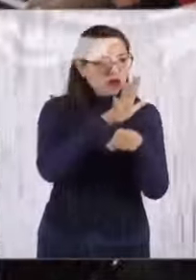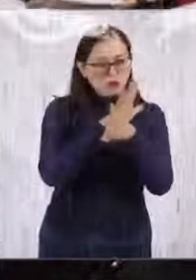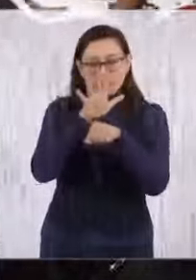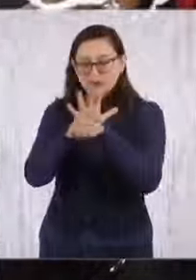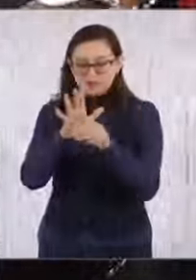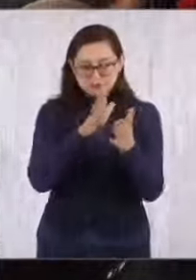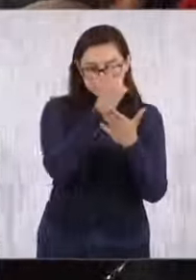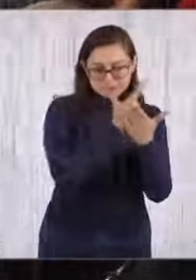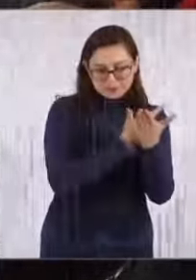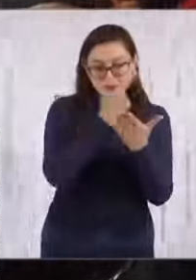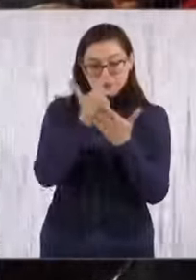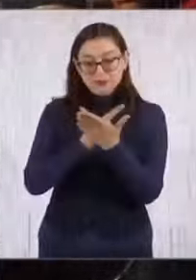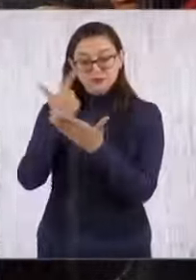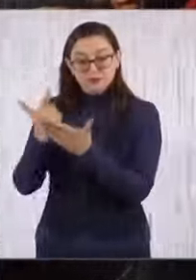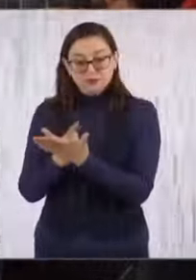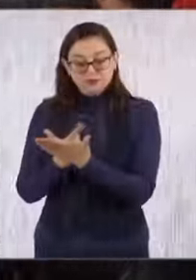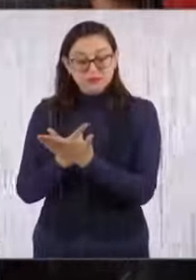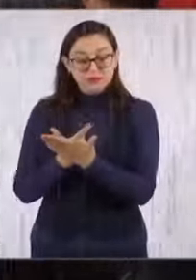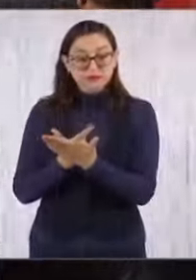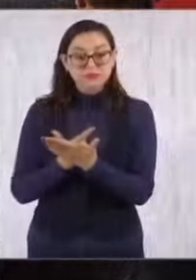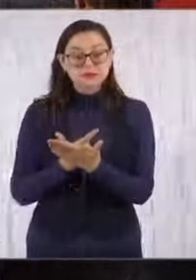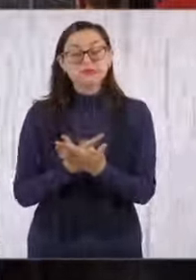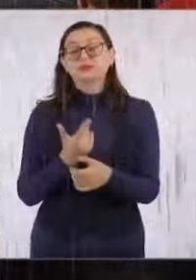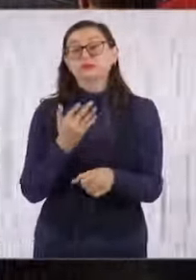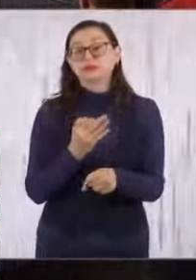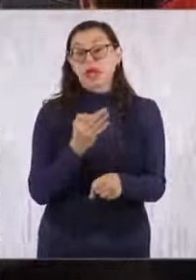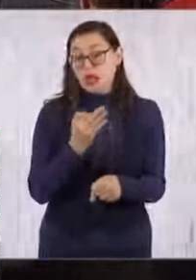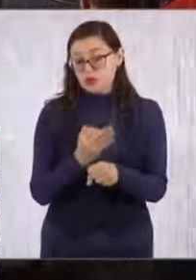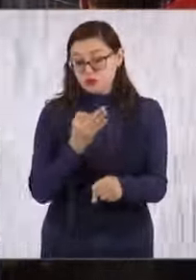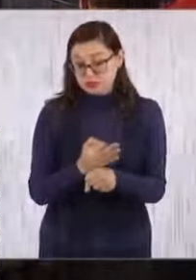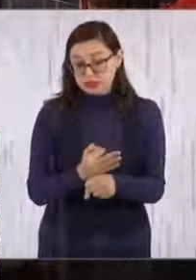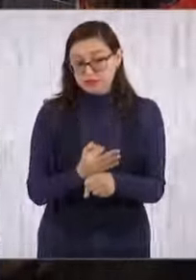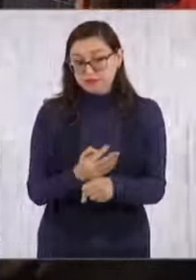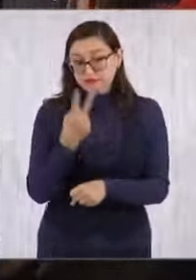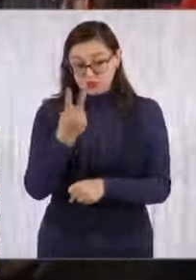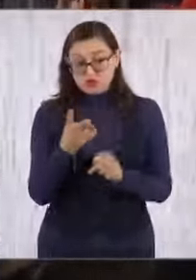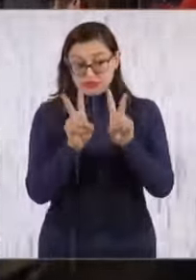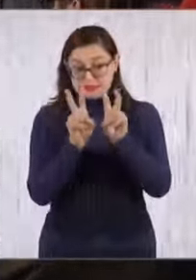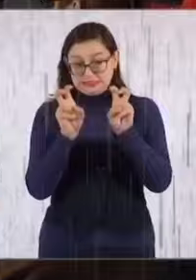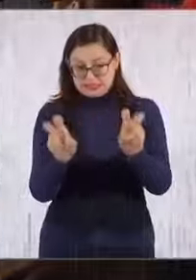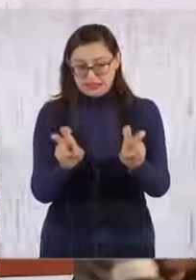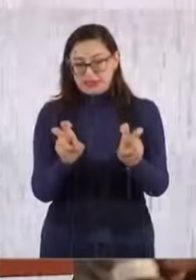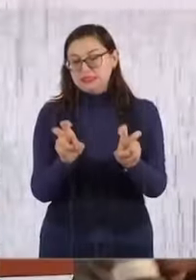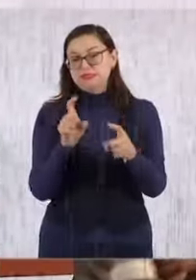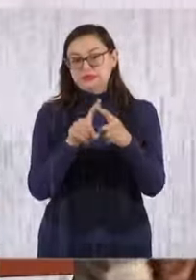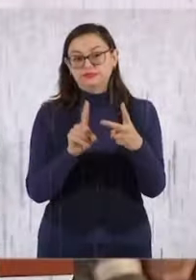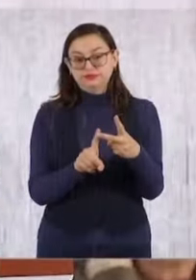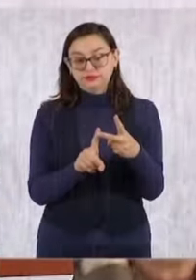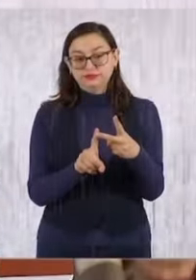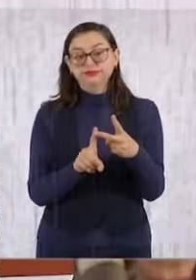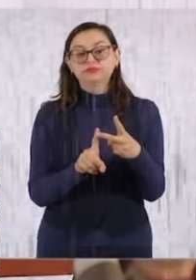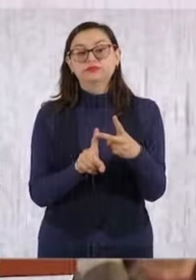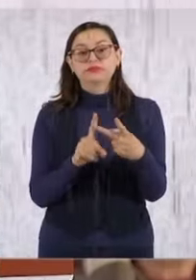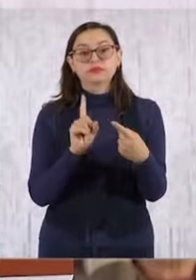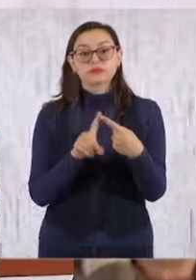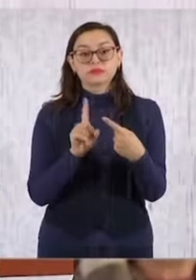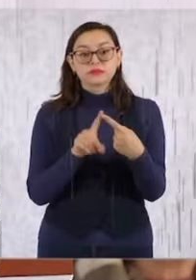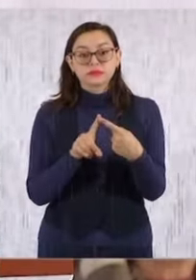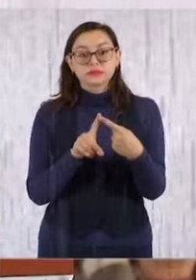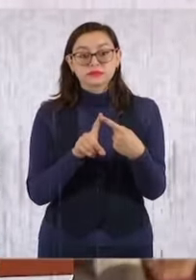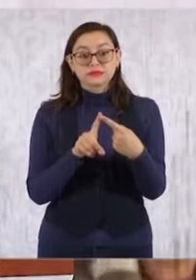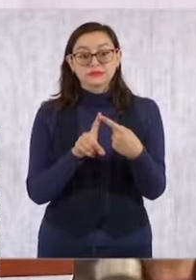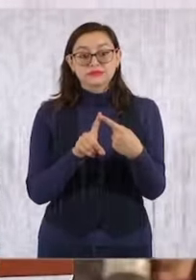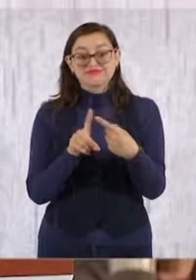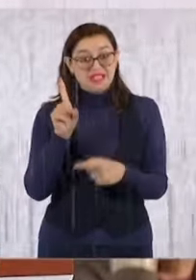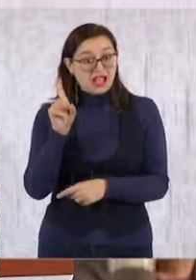En este momento hay uno o el tema o los dos temas que son más importantes de cubrir es uno, el servicio